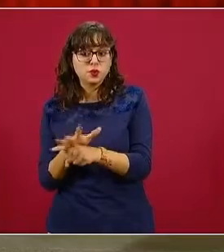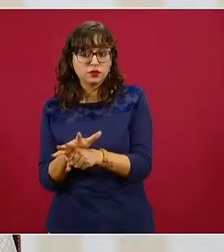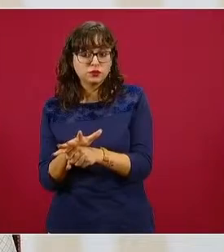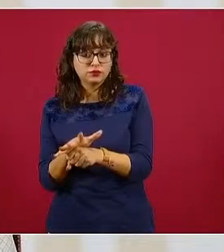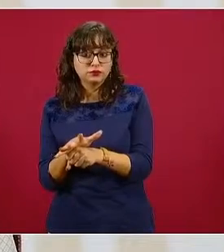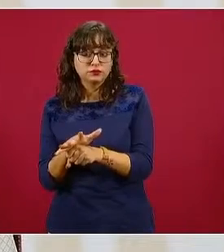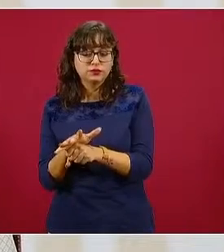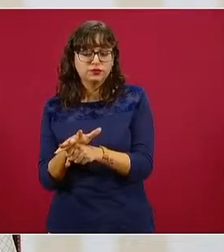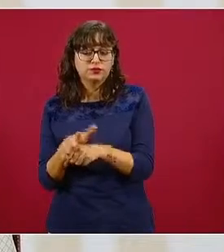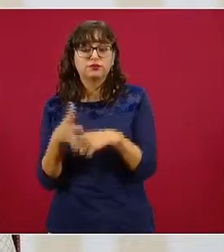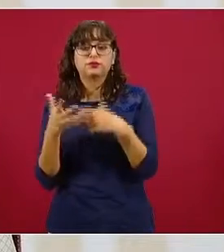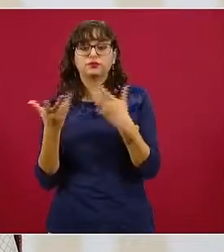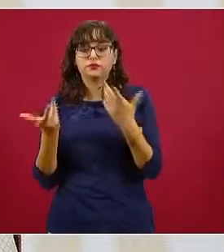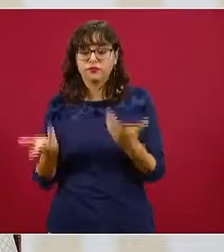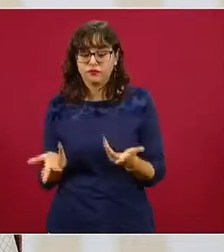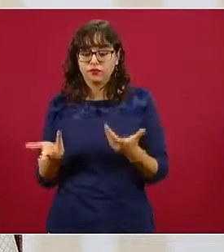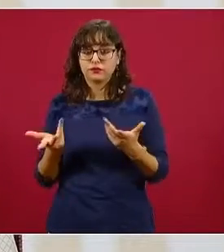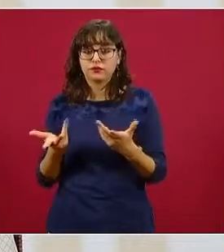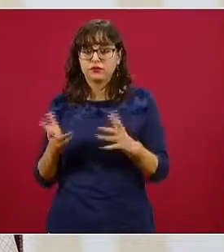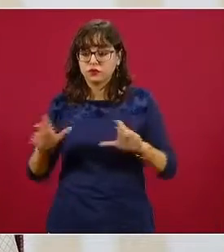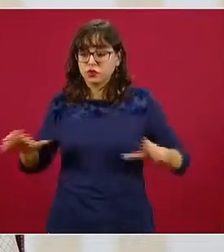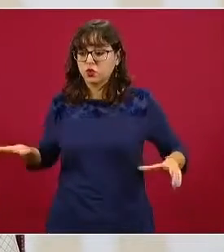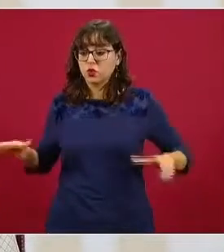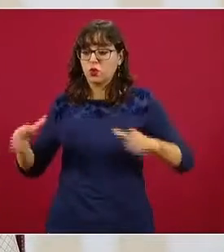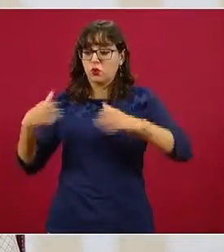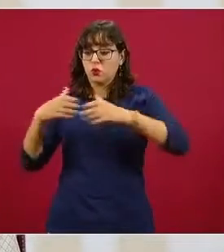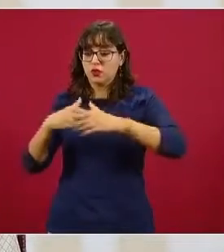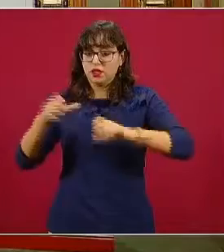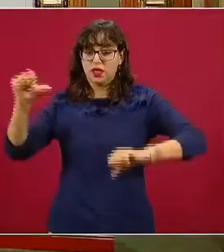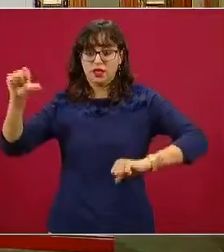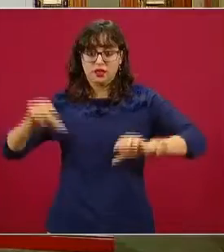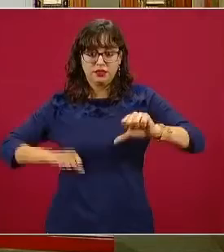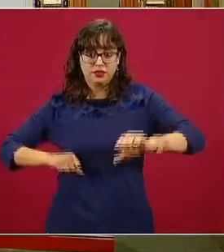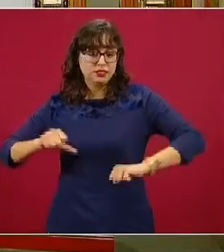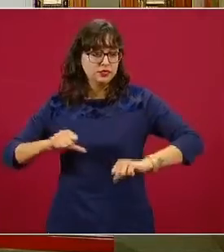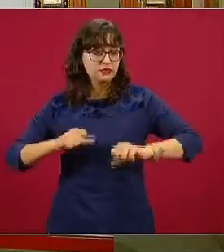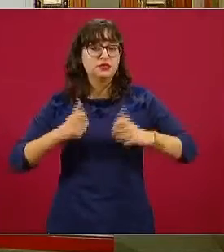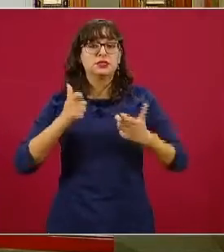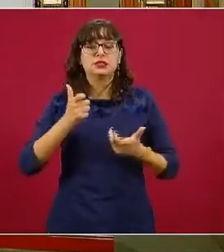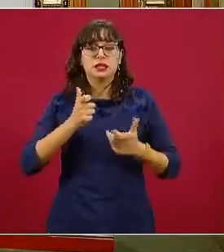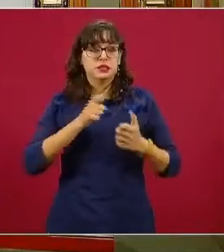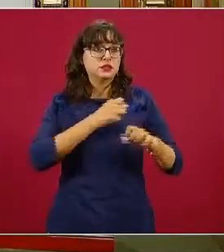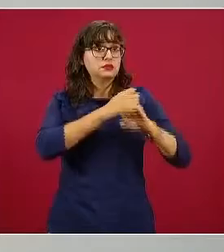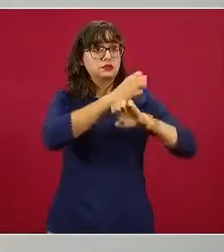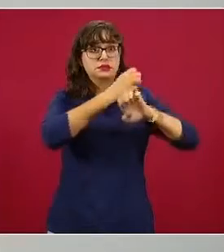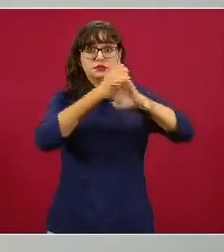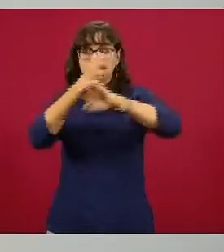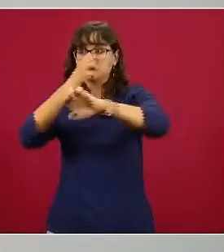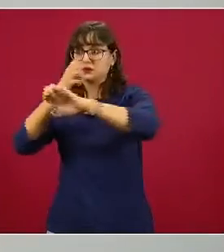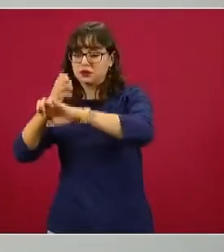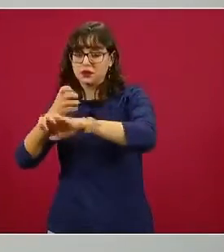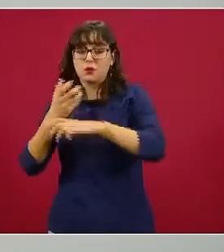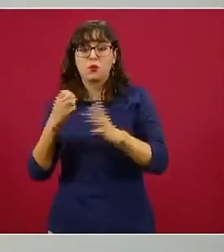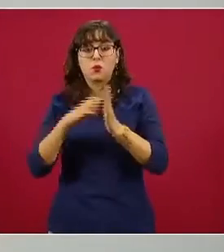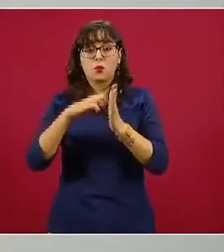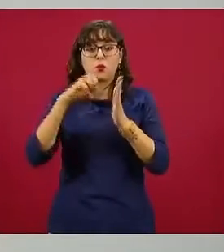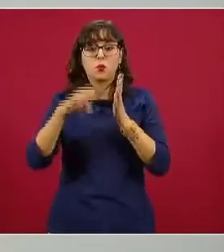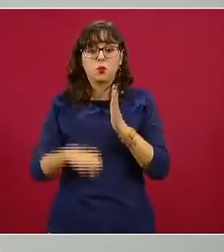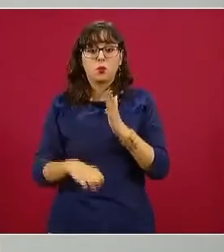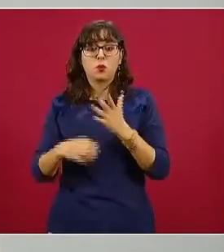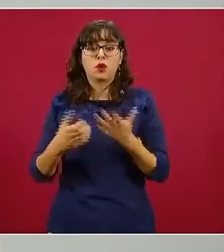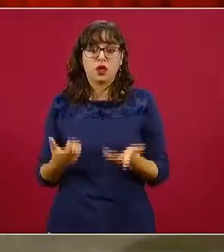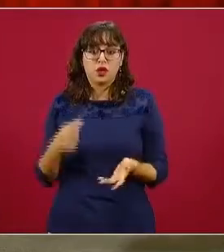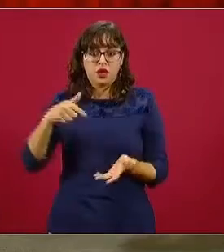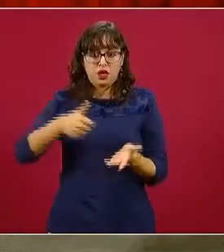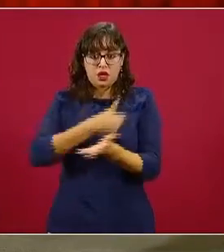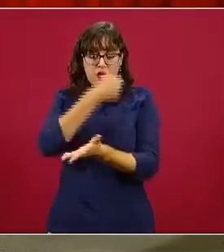e incremento de las actividades comunitarias que se han realizado en diferentes entidades federativas. El ejemplo claro, por ejemplo, lo tenemos de manera